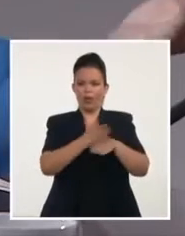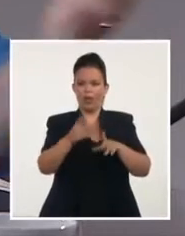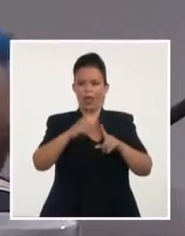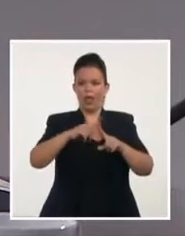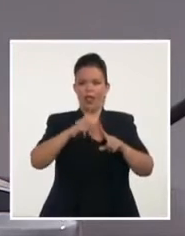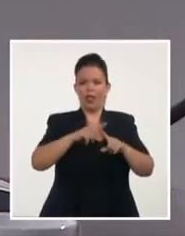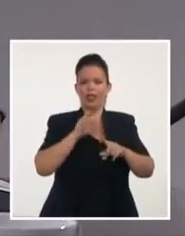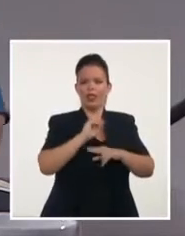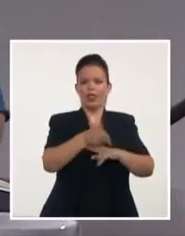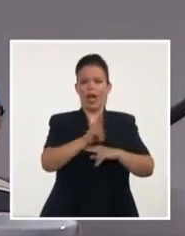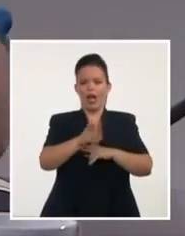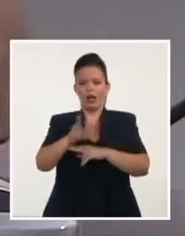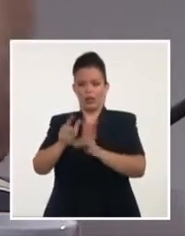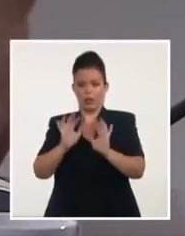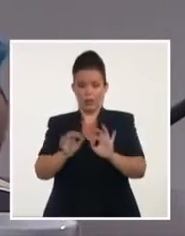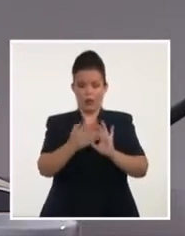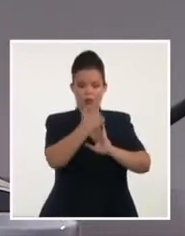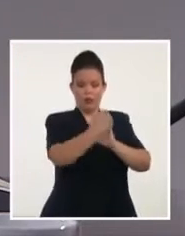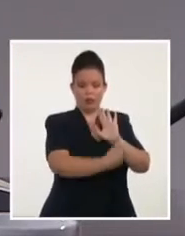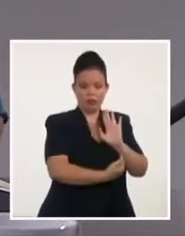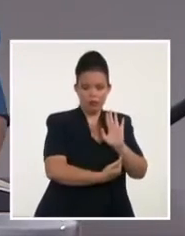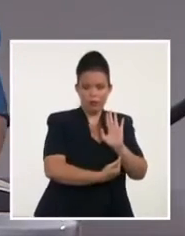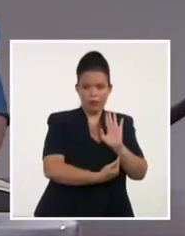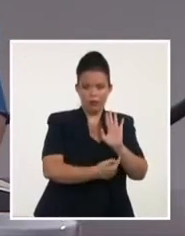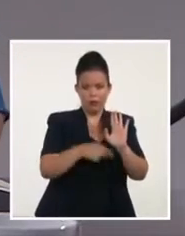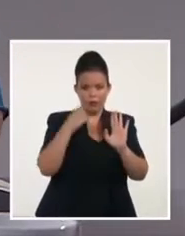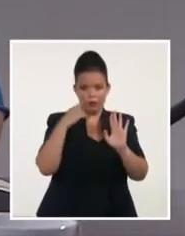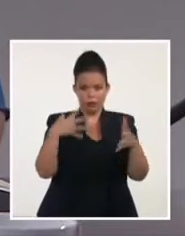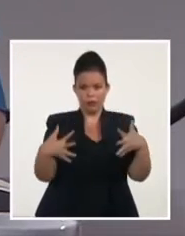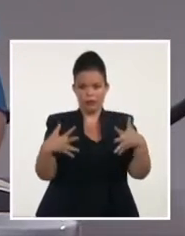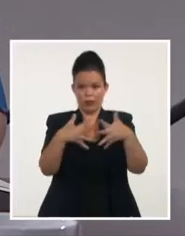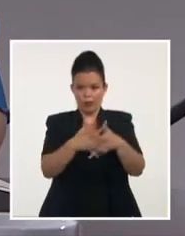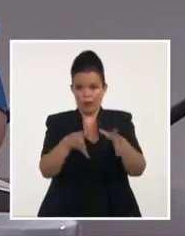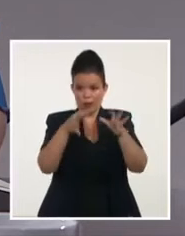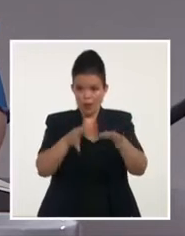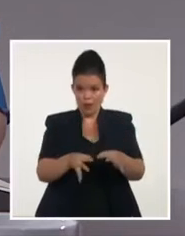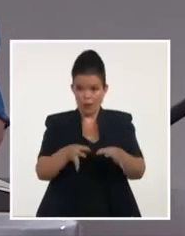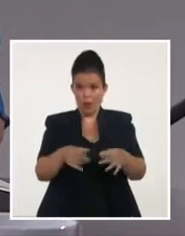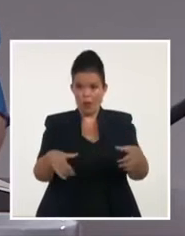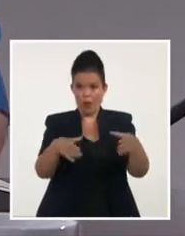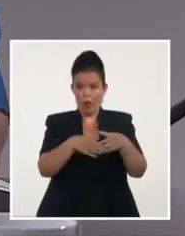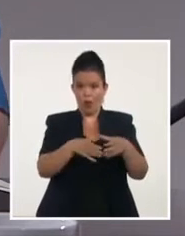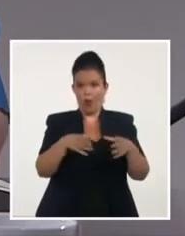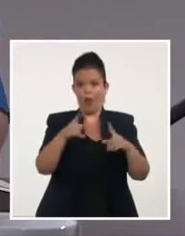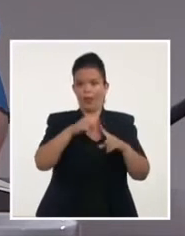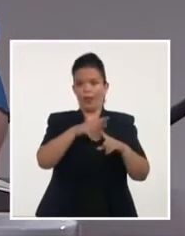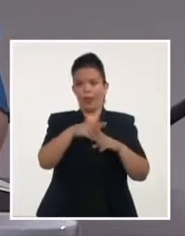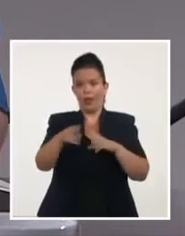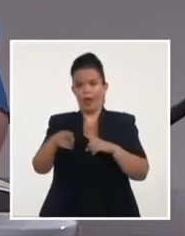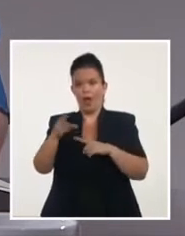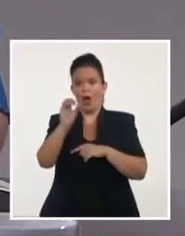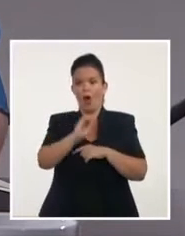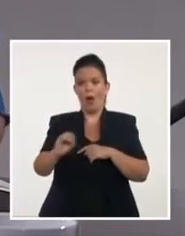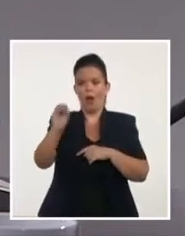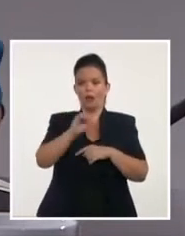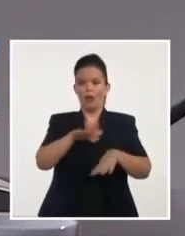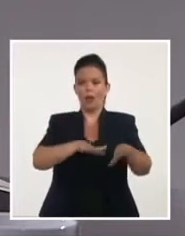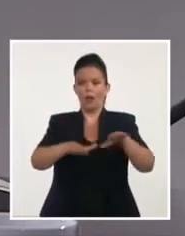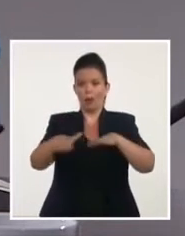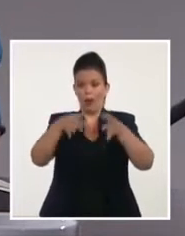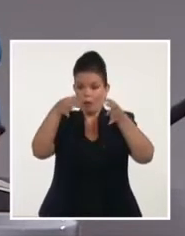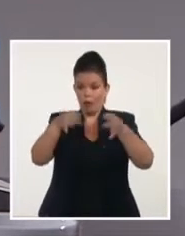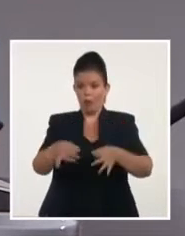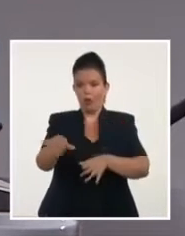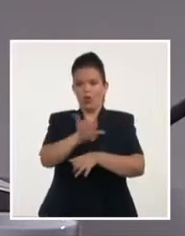alguna manera es la continuidad del famoso grupo de tareas que se organiza con Obama,